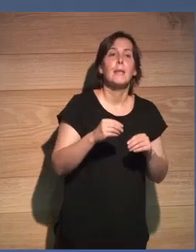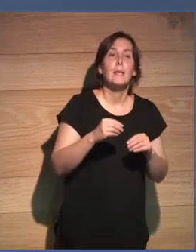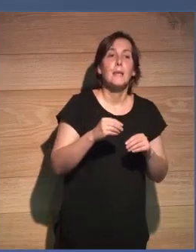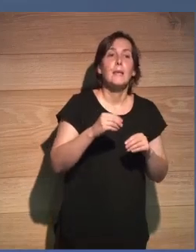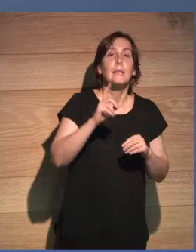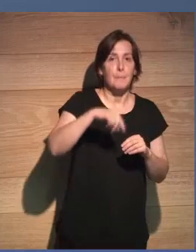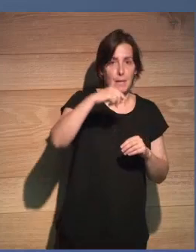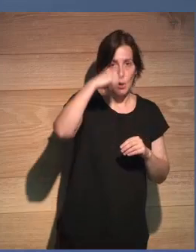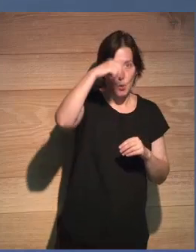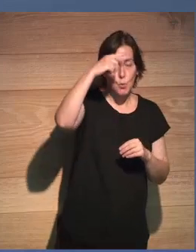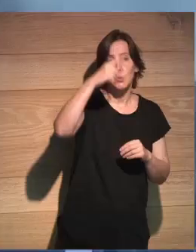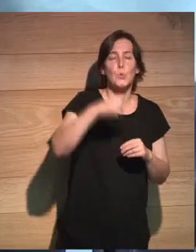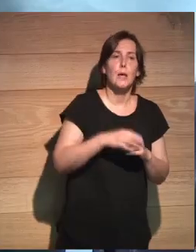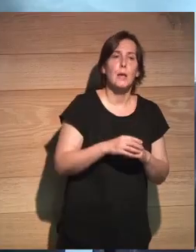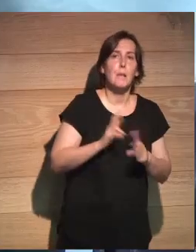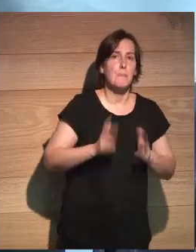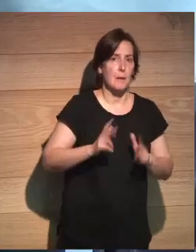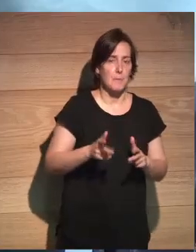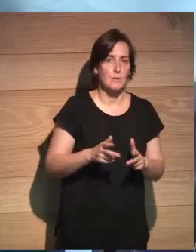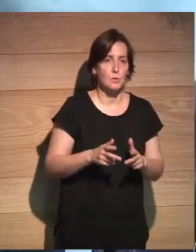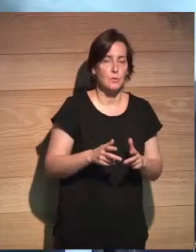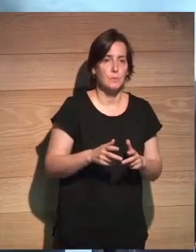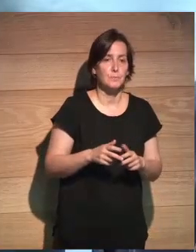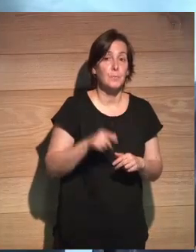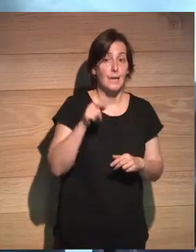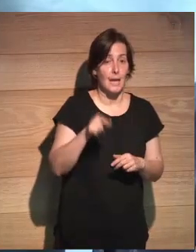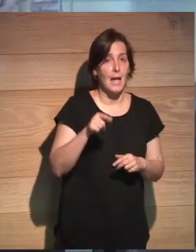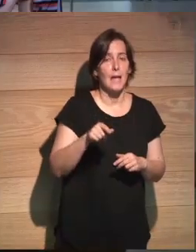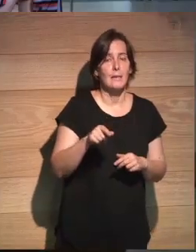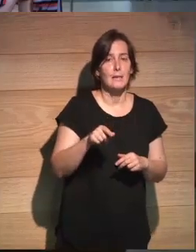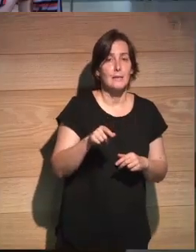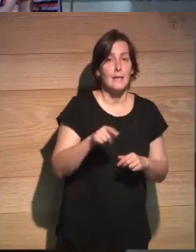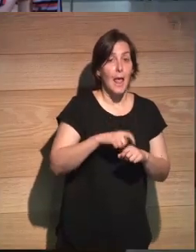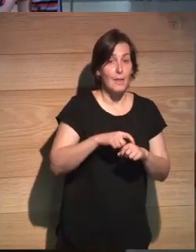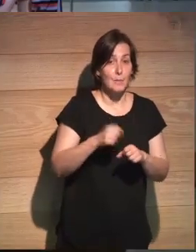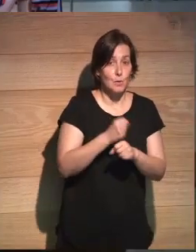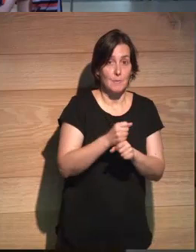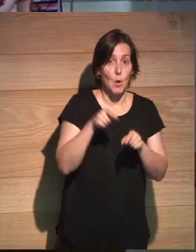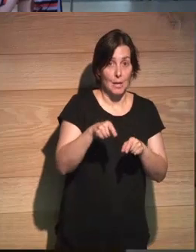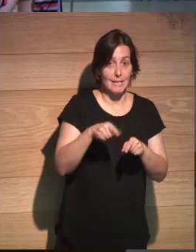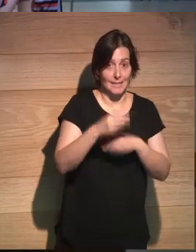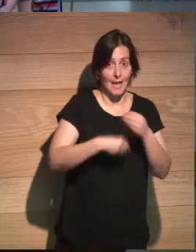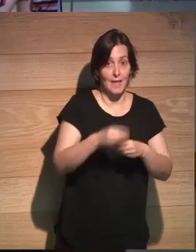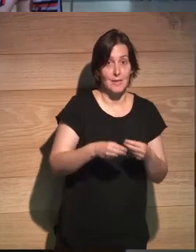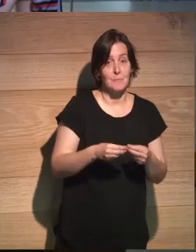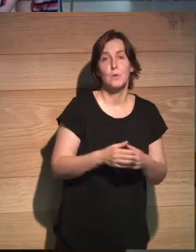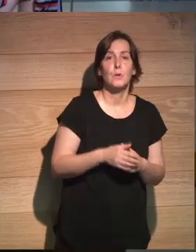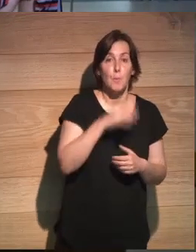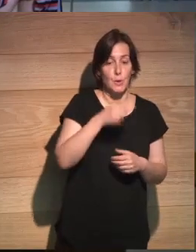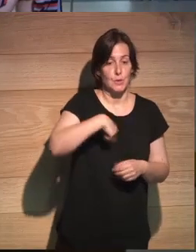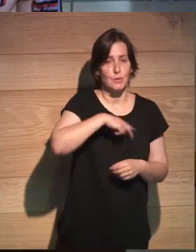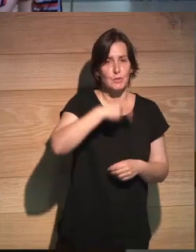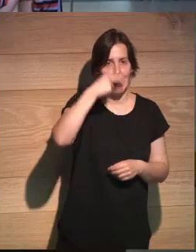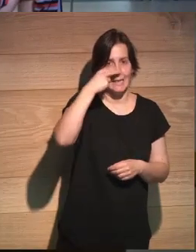de Cultura Científica de la Universidad del País Vasco y donde hacemos este tipo de trabajo, ¿no? Entonces estamos muy interesados en todas estas